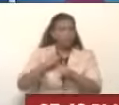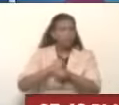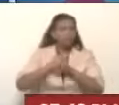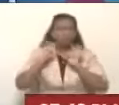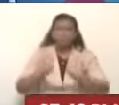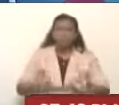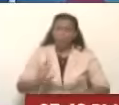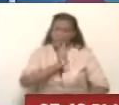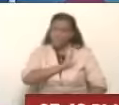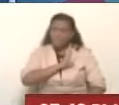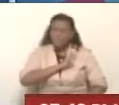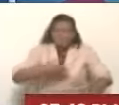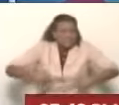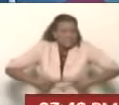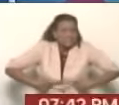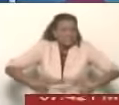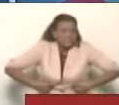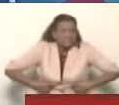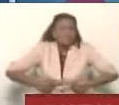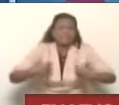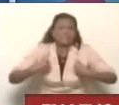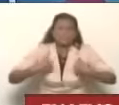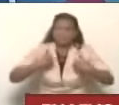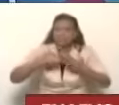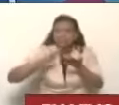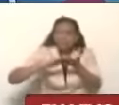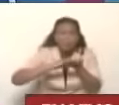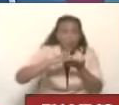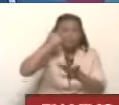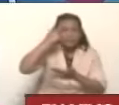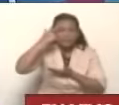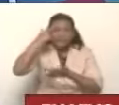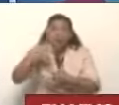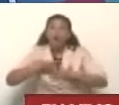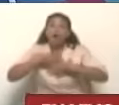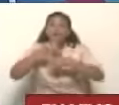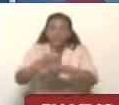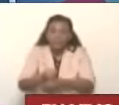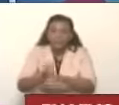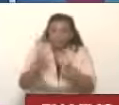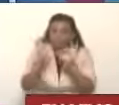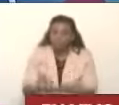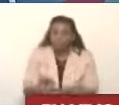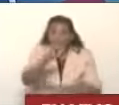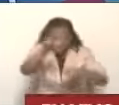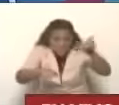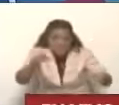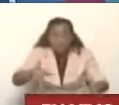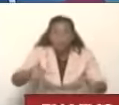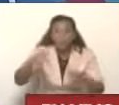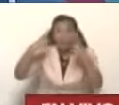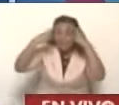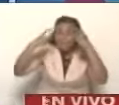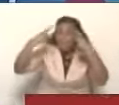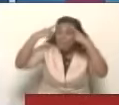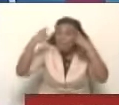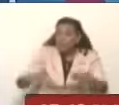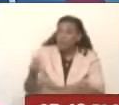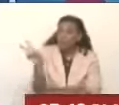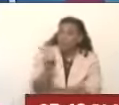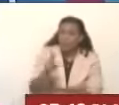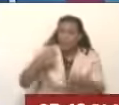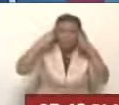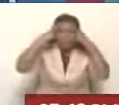Trabajar con propios esfuerzos, buscar soluciones propias, confiar en los científicos venezolanos, en los